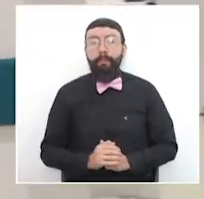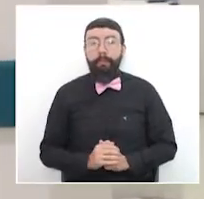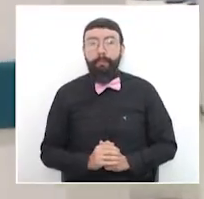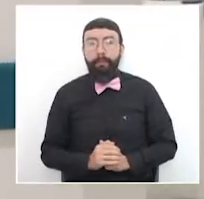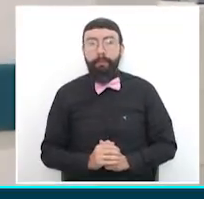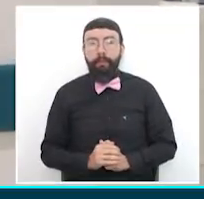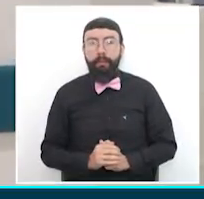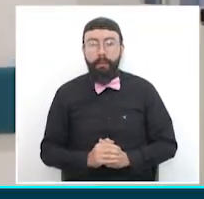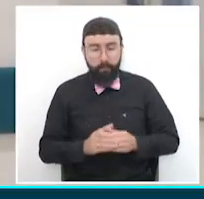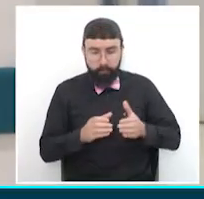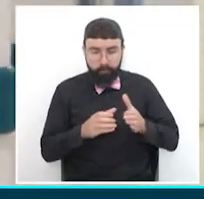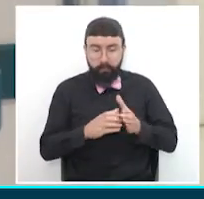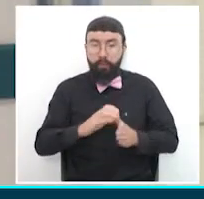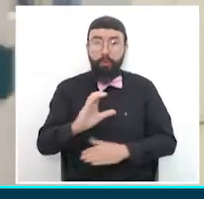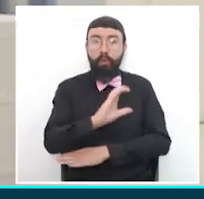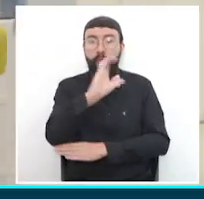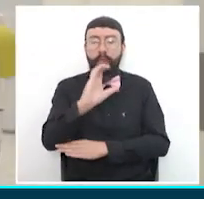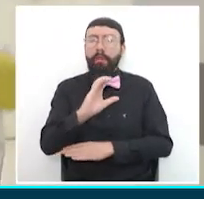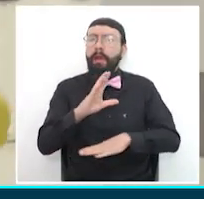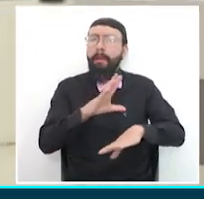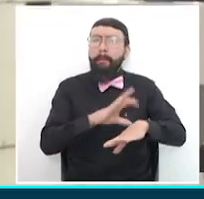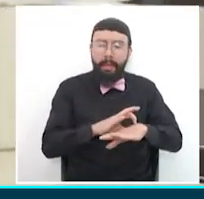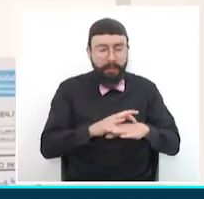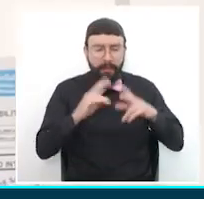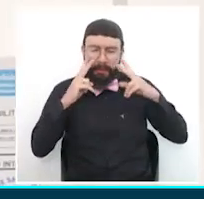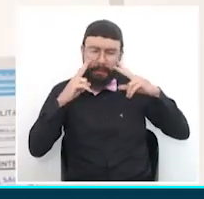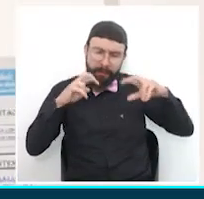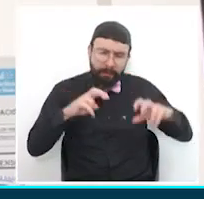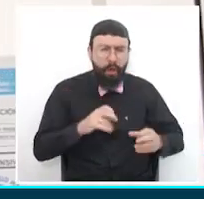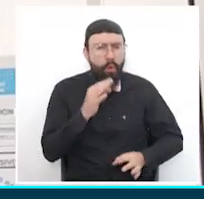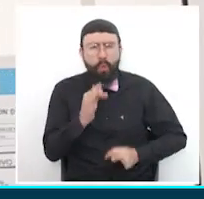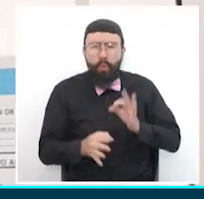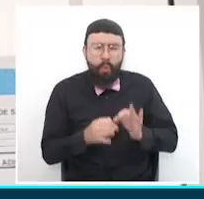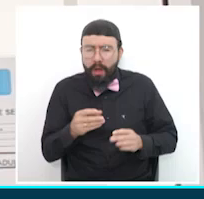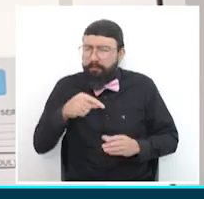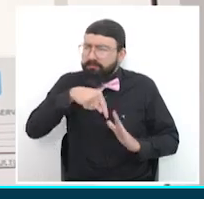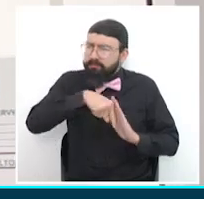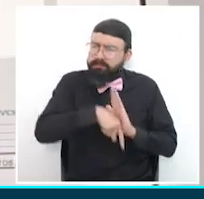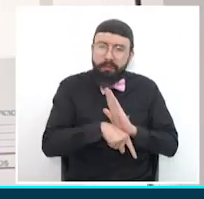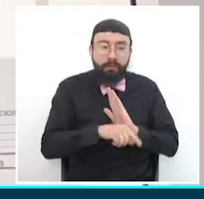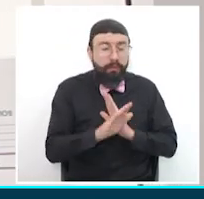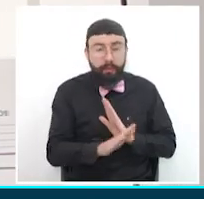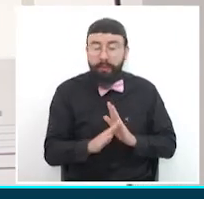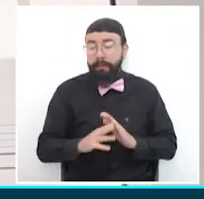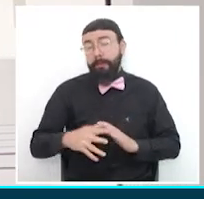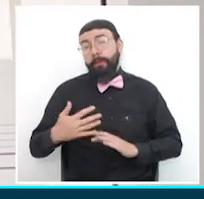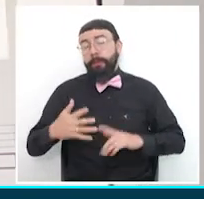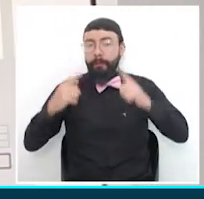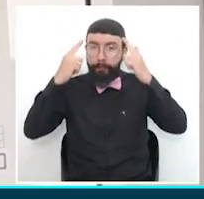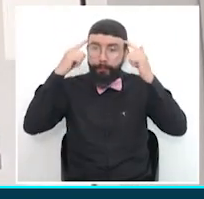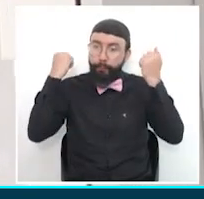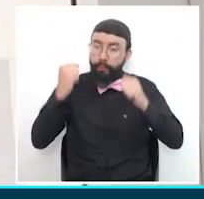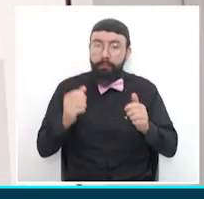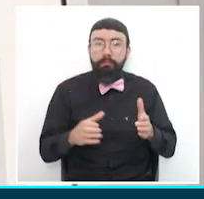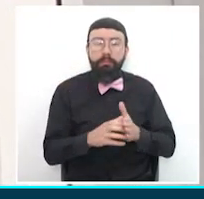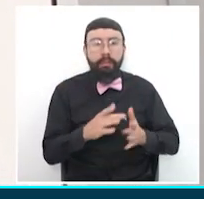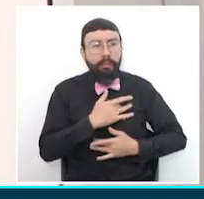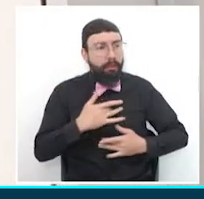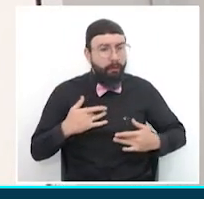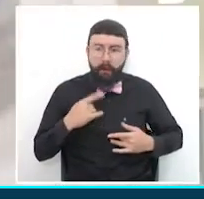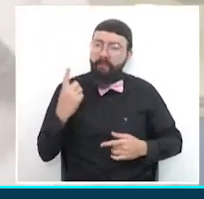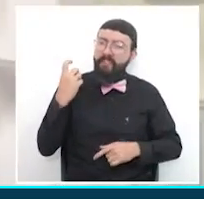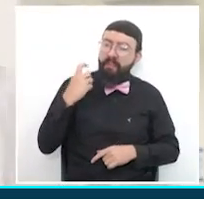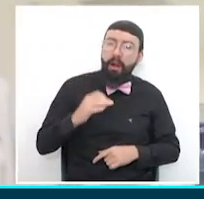Desde la Asociación Colombiana de Medicina Crítica y Cuidado Intensivo se manifestó la intranquilidad que rodea al gremio de la salud por la ausencia